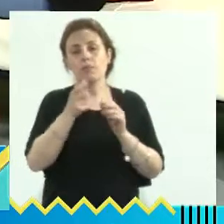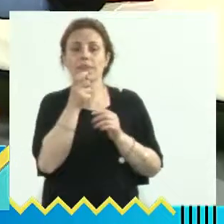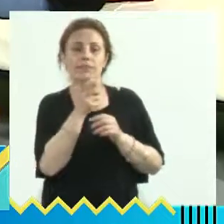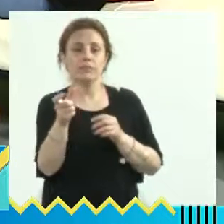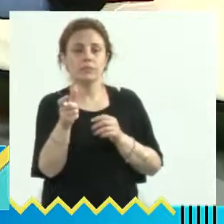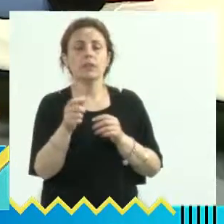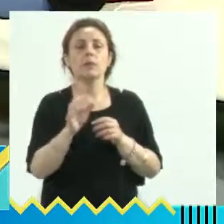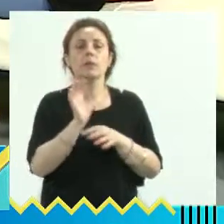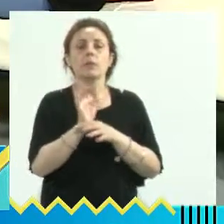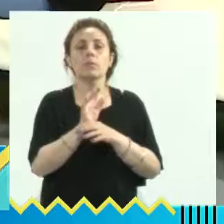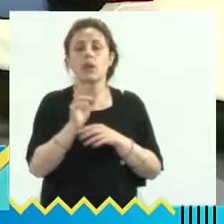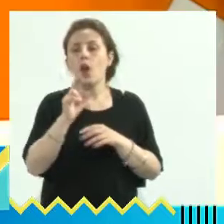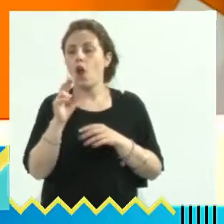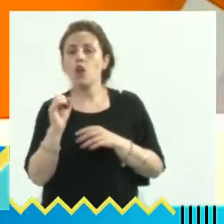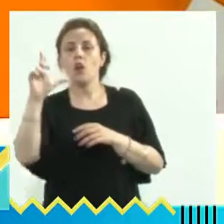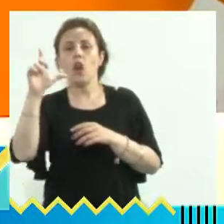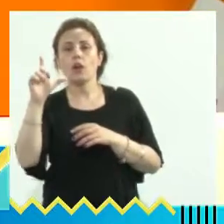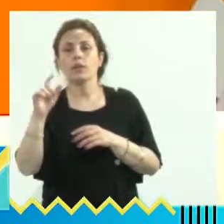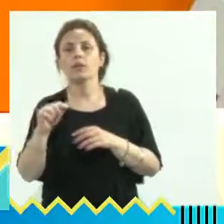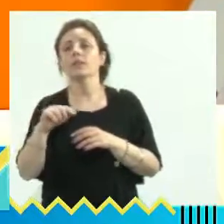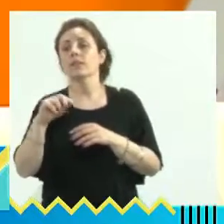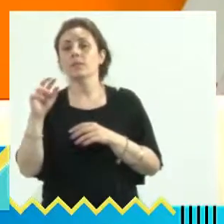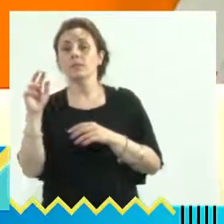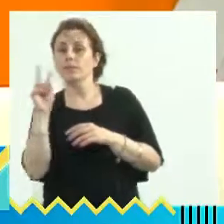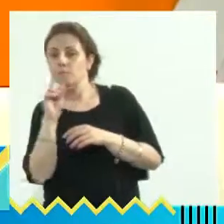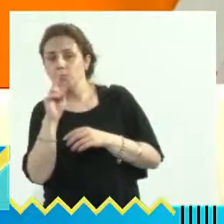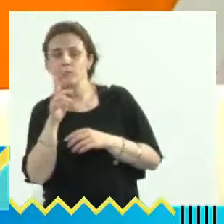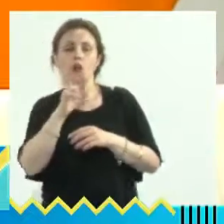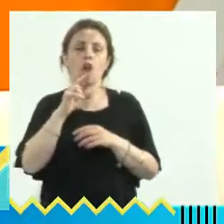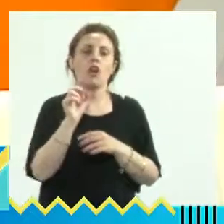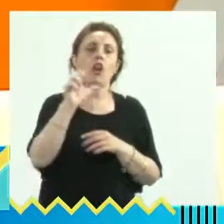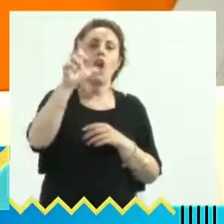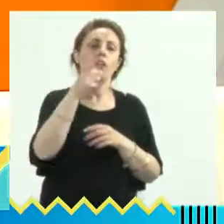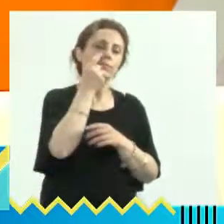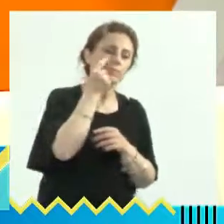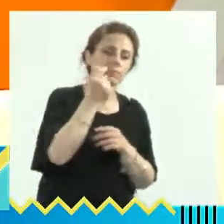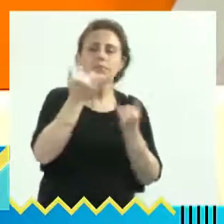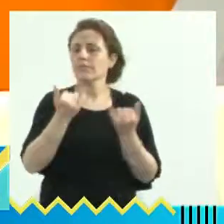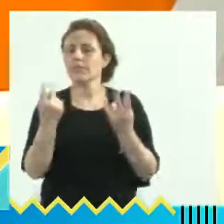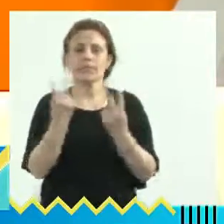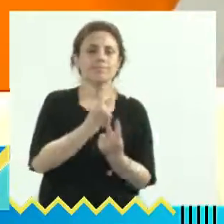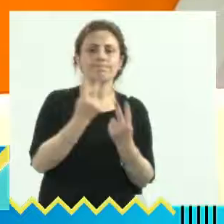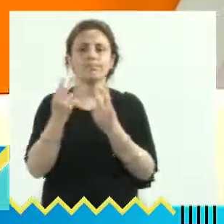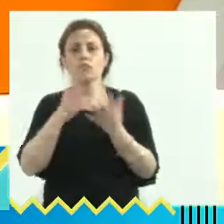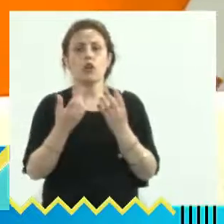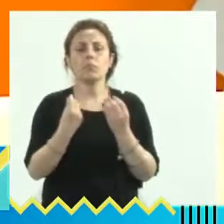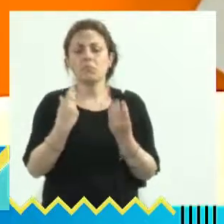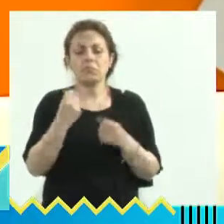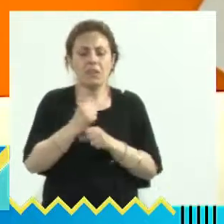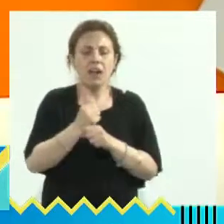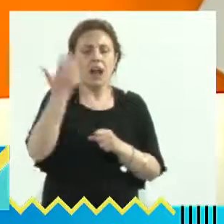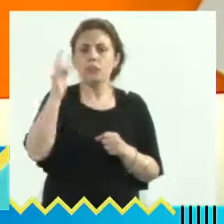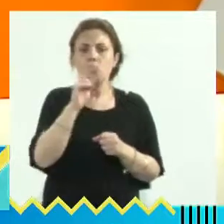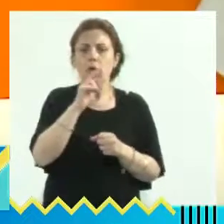cuáles son roles femeninos y cuáles son roles masculinos. Y de nuevas masculinidades, y en qué trabajo las mujeres antes